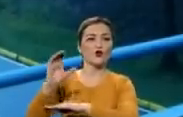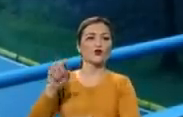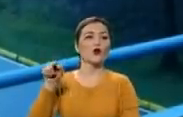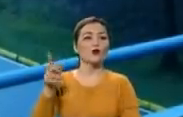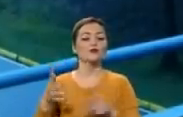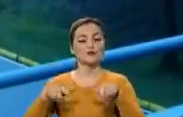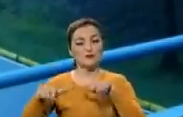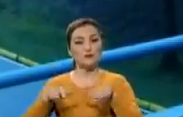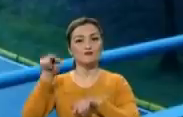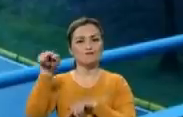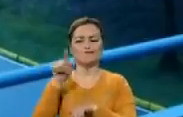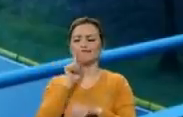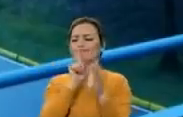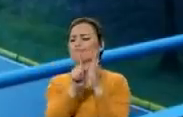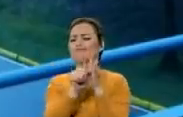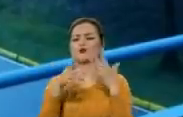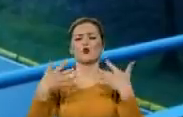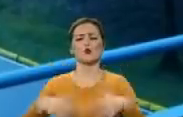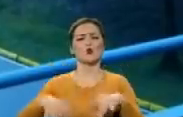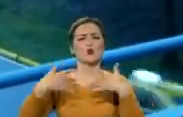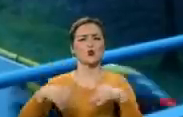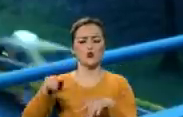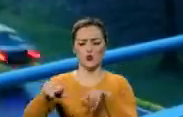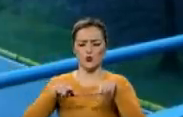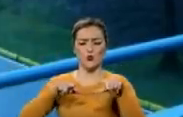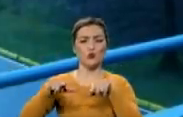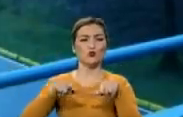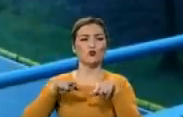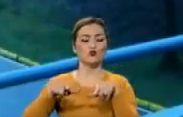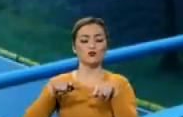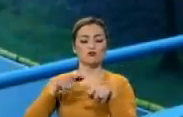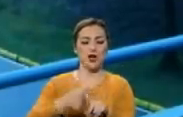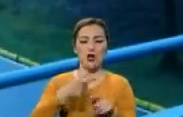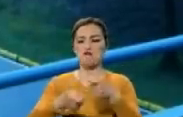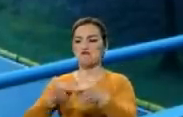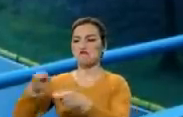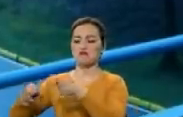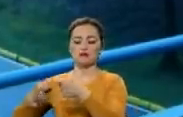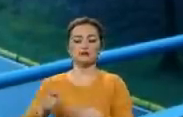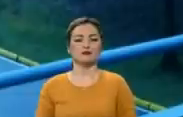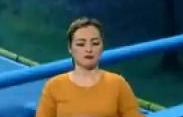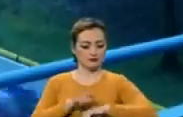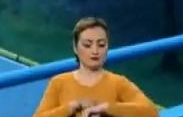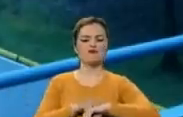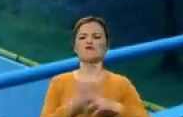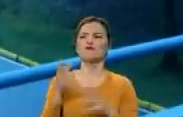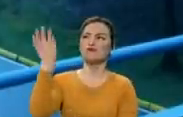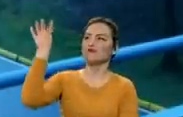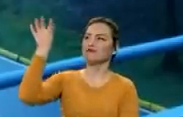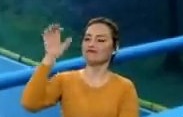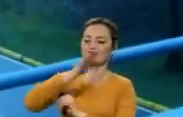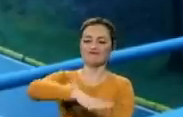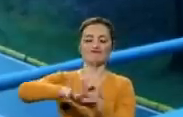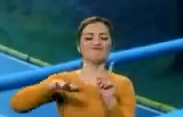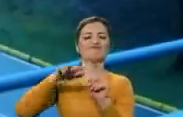los moradores denuncian que hay un sector que se ha convertido en un mercado. A esta hora también es importante conocer cómo va a estar el